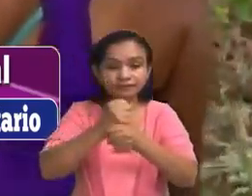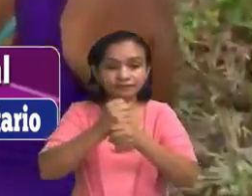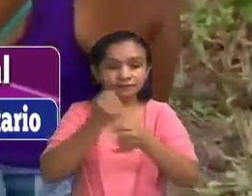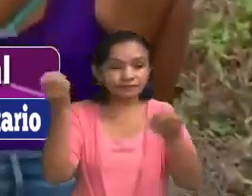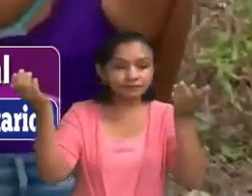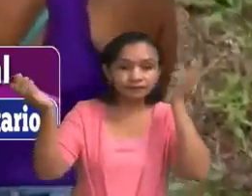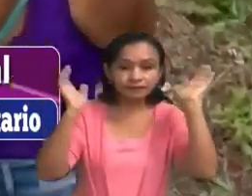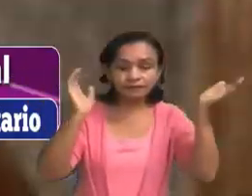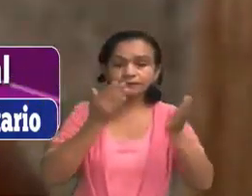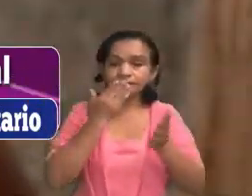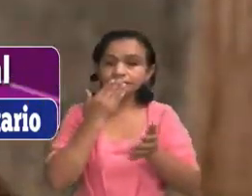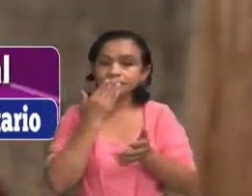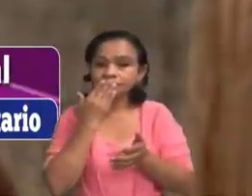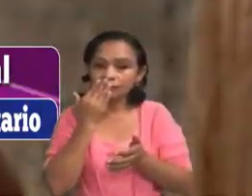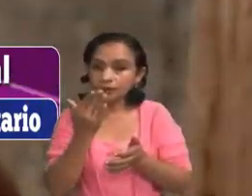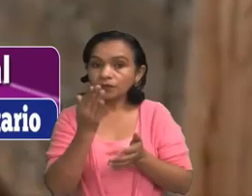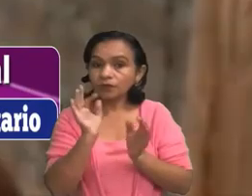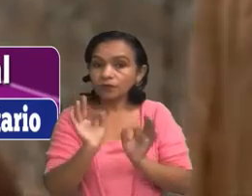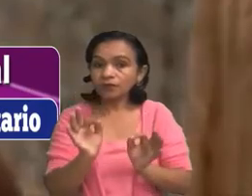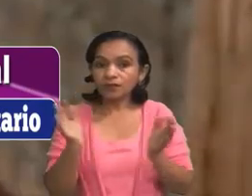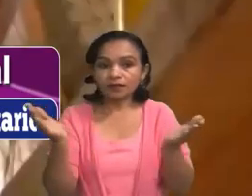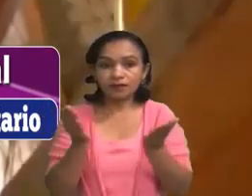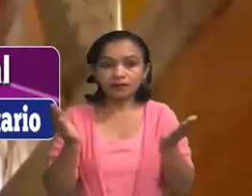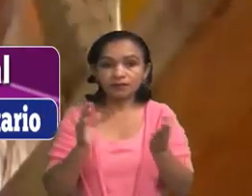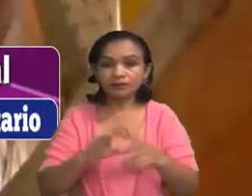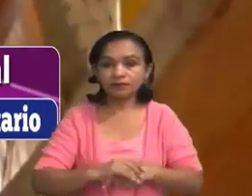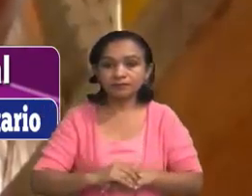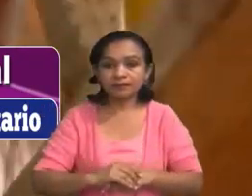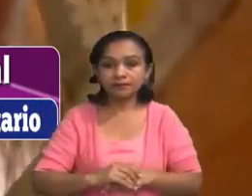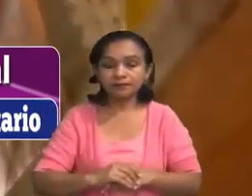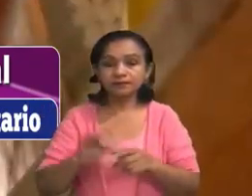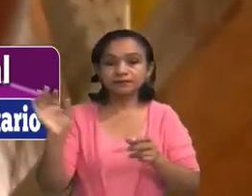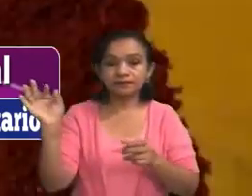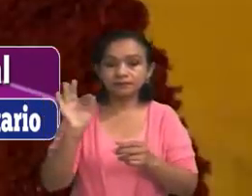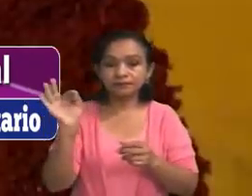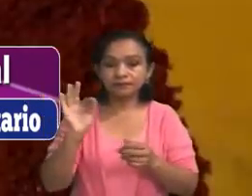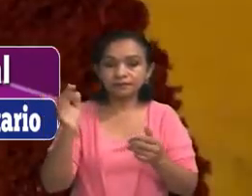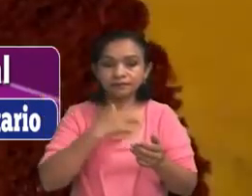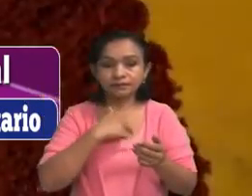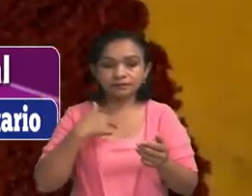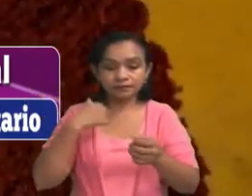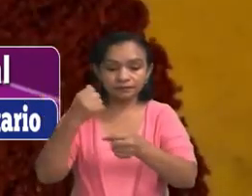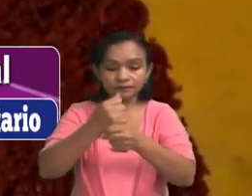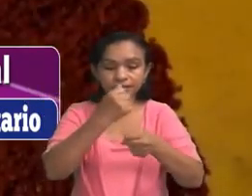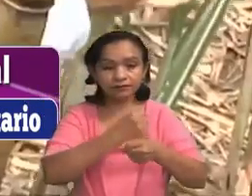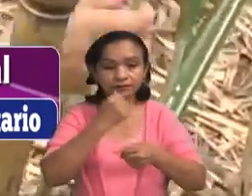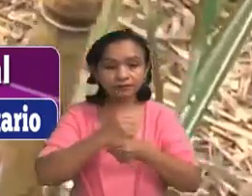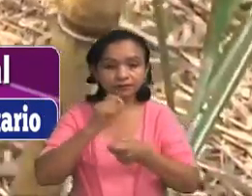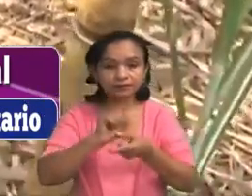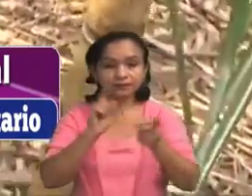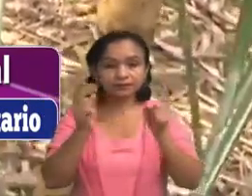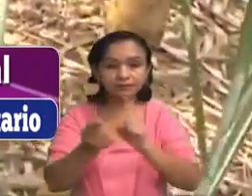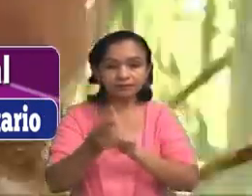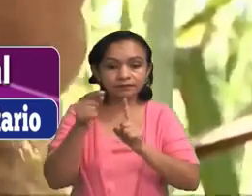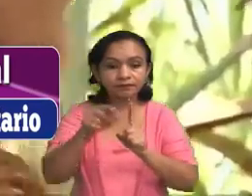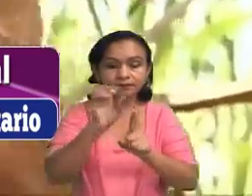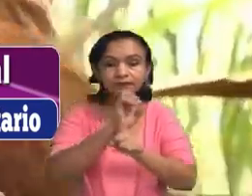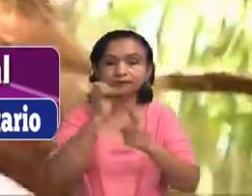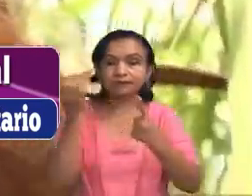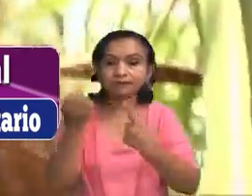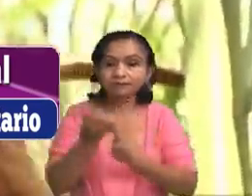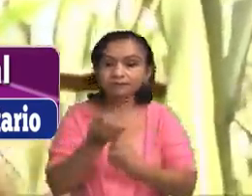justo y sobre la formulación de estrategias de adaptación de estas